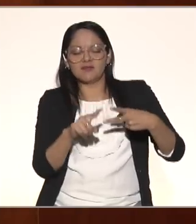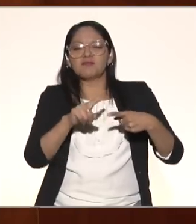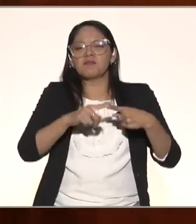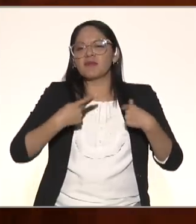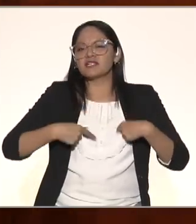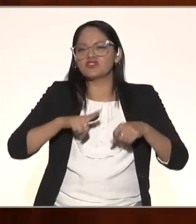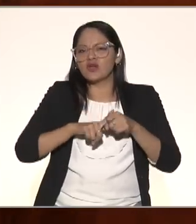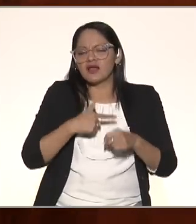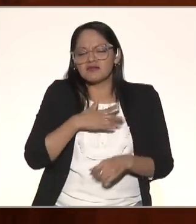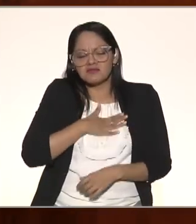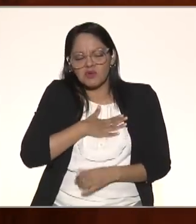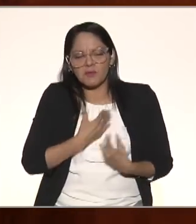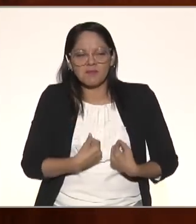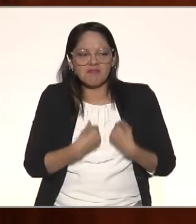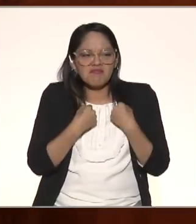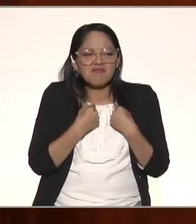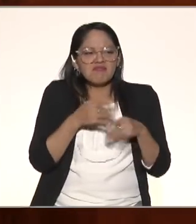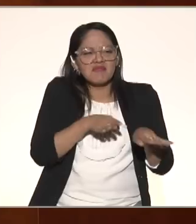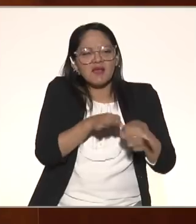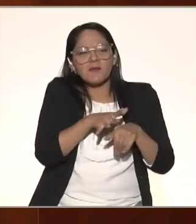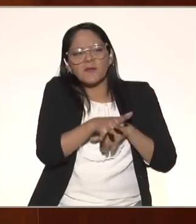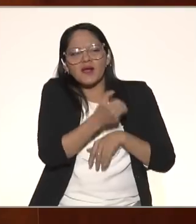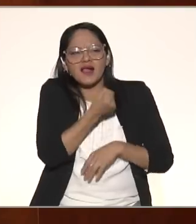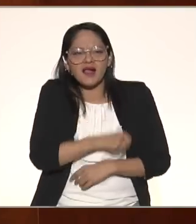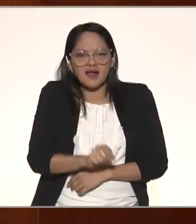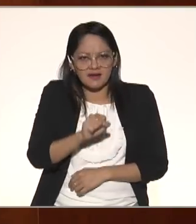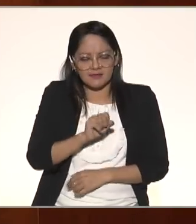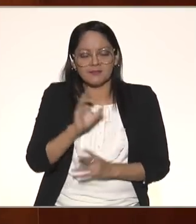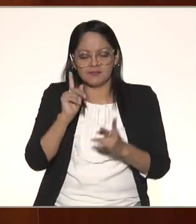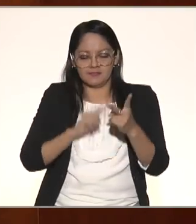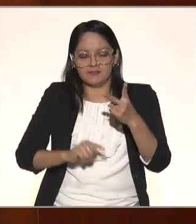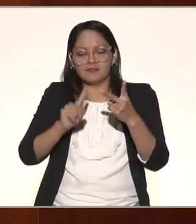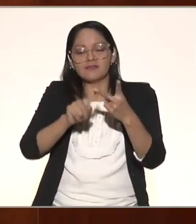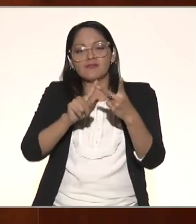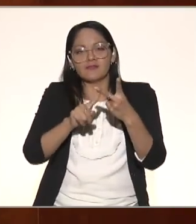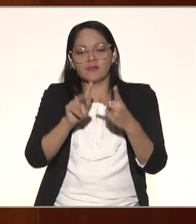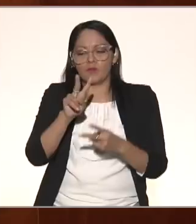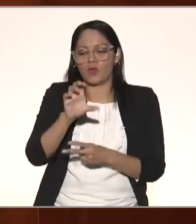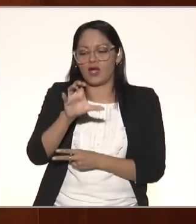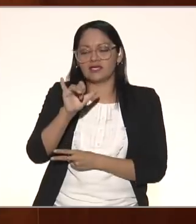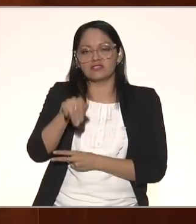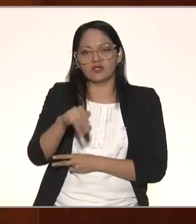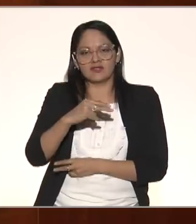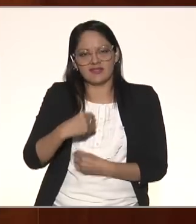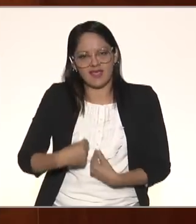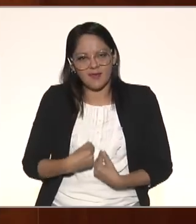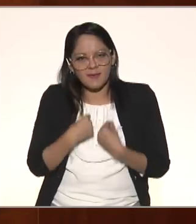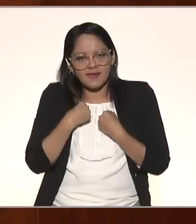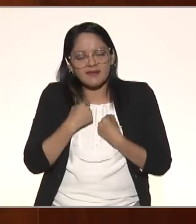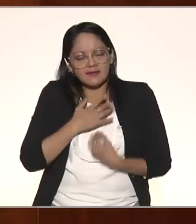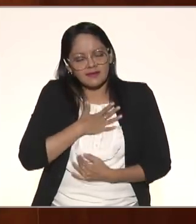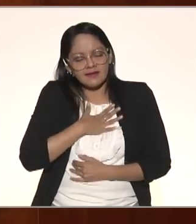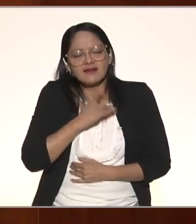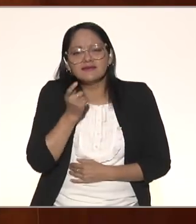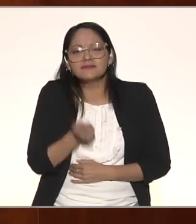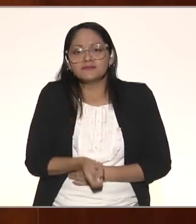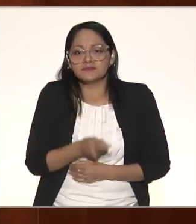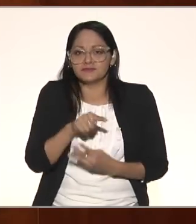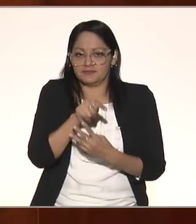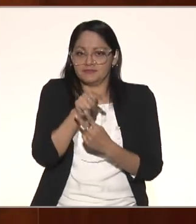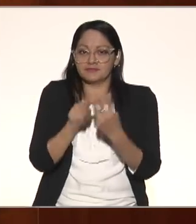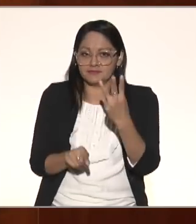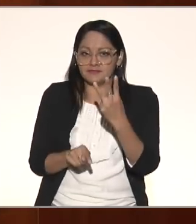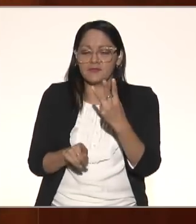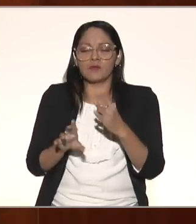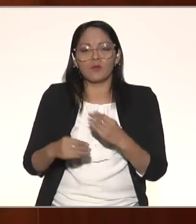son mis talentos, etc. Y la vocación de vida solamente hay tres. Hay tres contextos en donde podemos llevar una